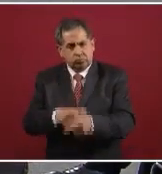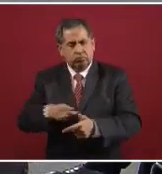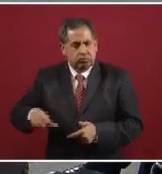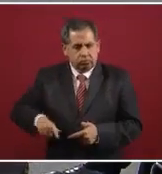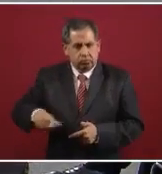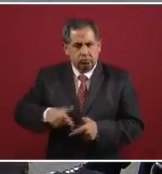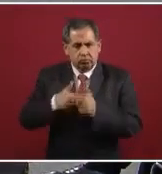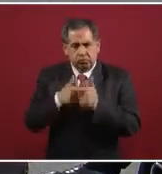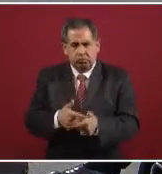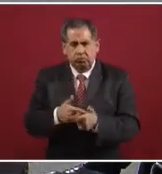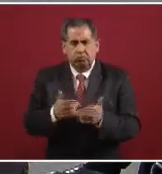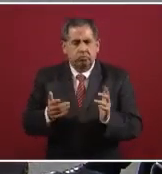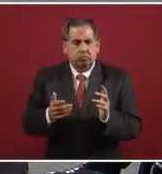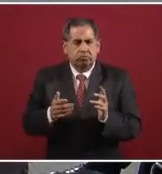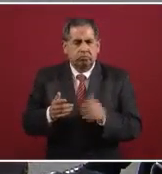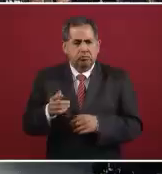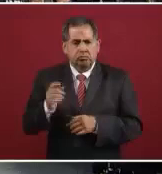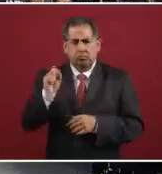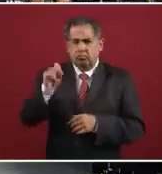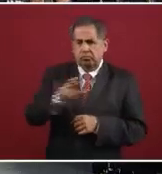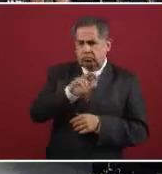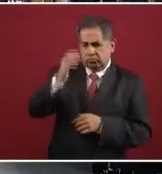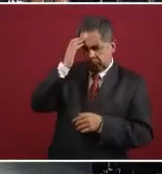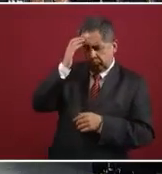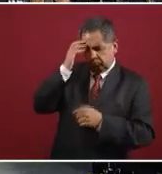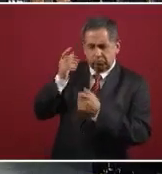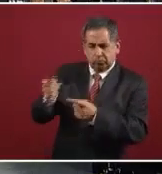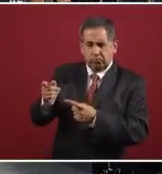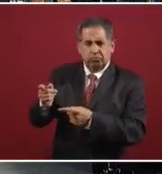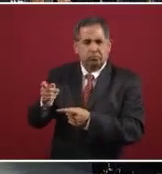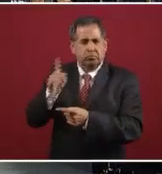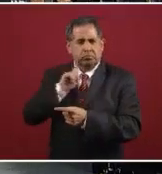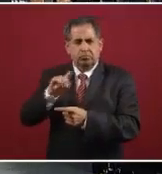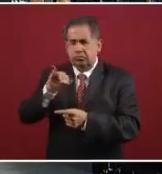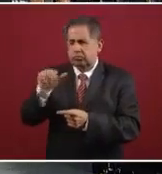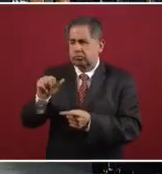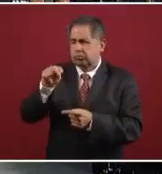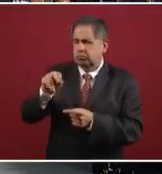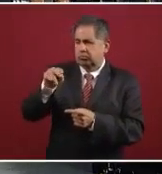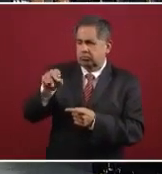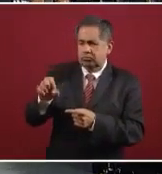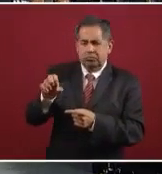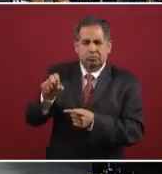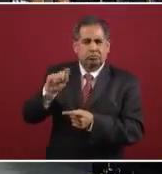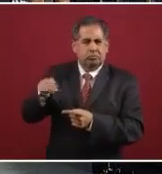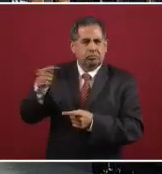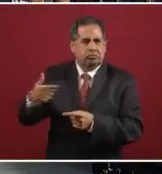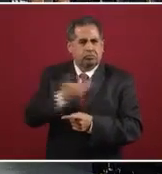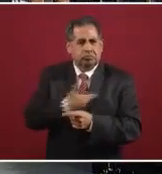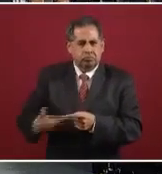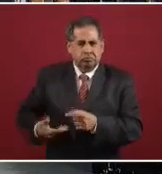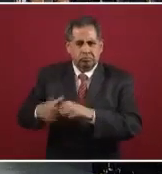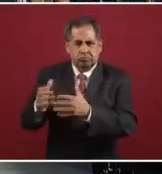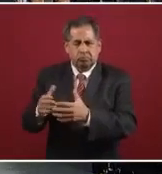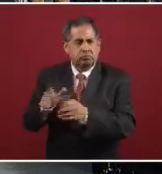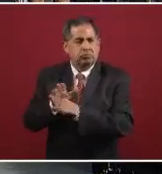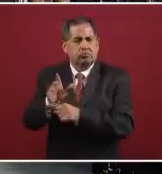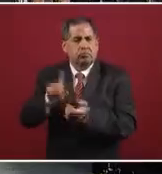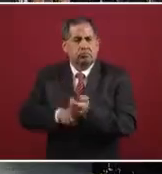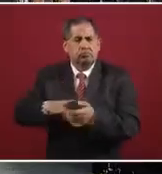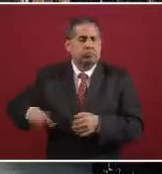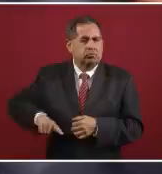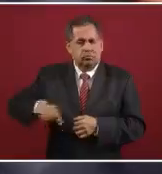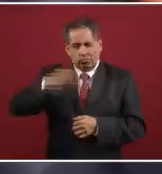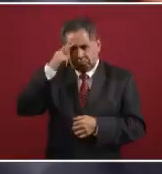seguirá sin reconocer a Jeanine Áñez como presidenta. ¿Cuál es la posición en la